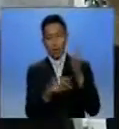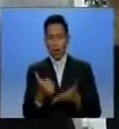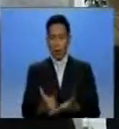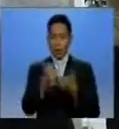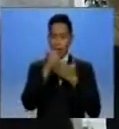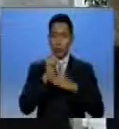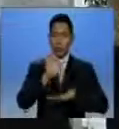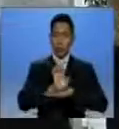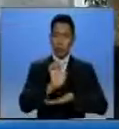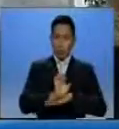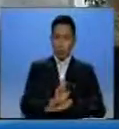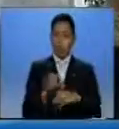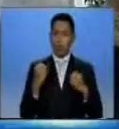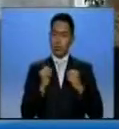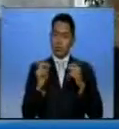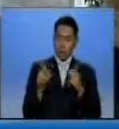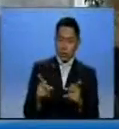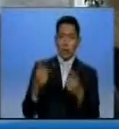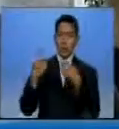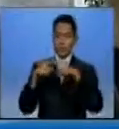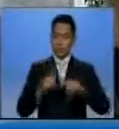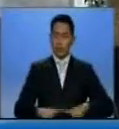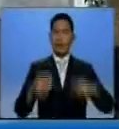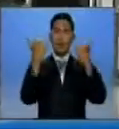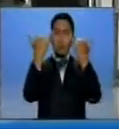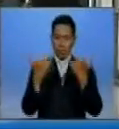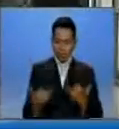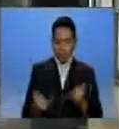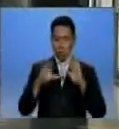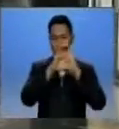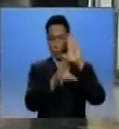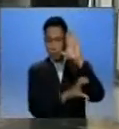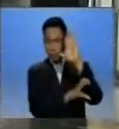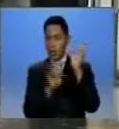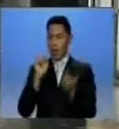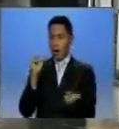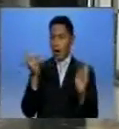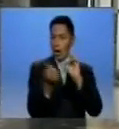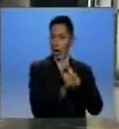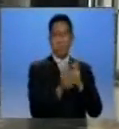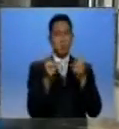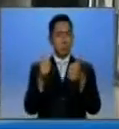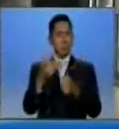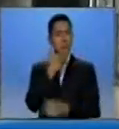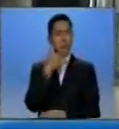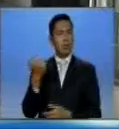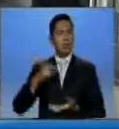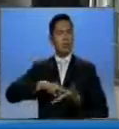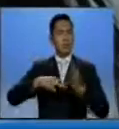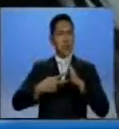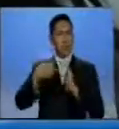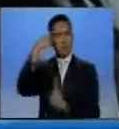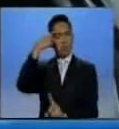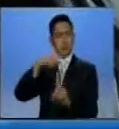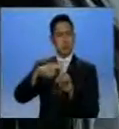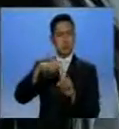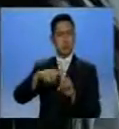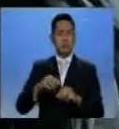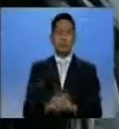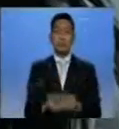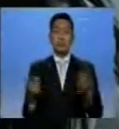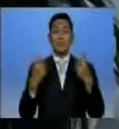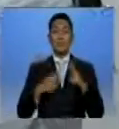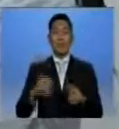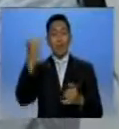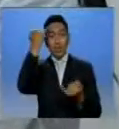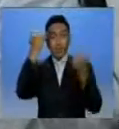de cambios y de maduración y de actualización de las constituciones. Lo que queremos es saber si algún cambio positivo mismo, ¿no? Además hay criterios